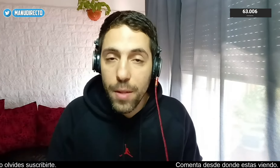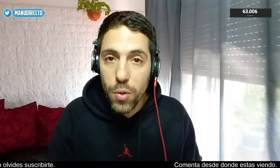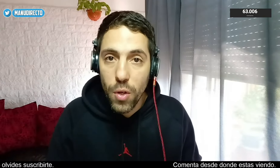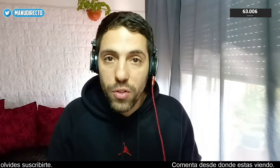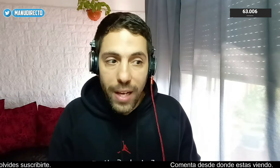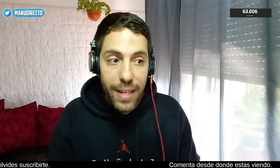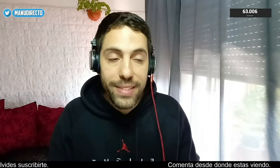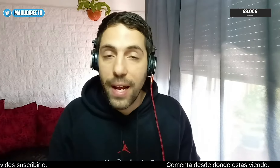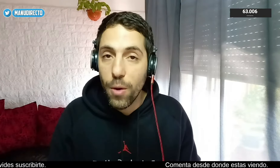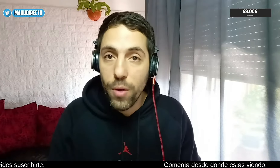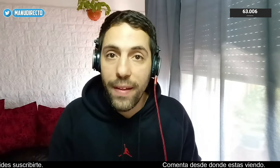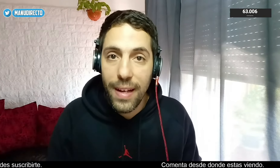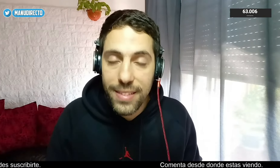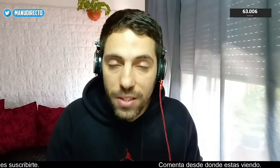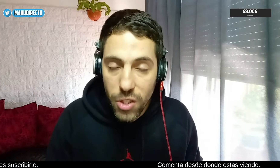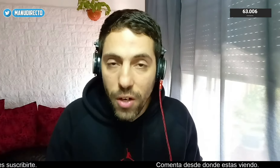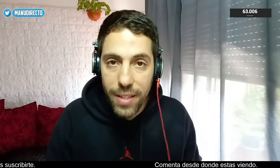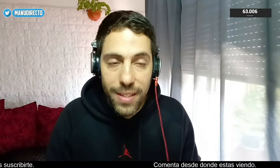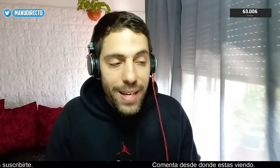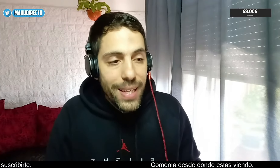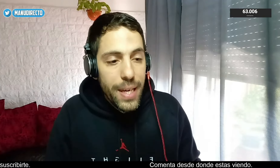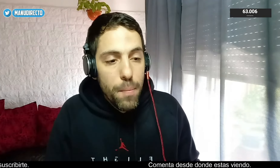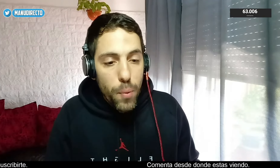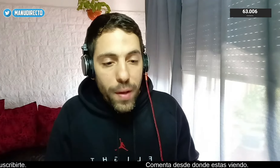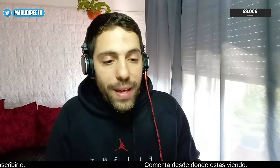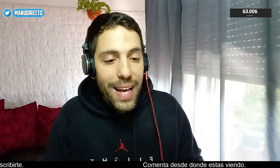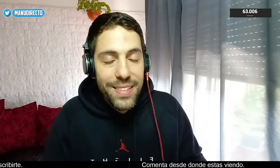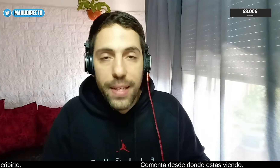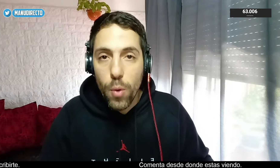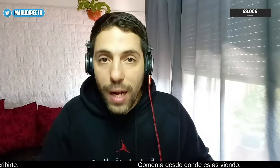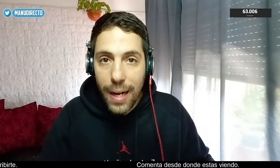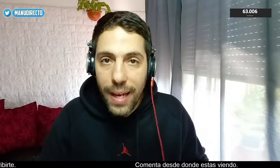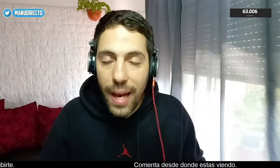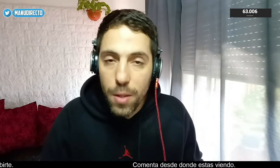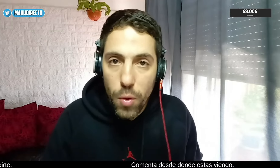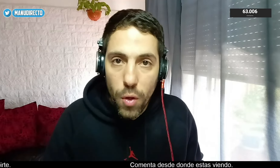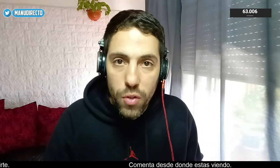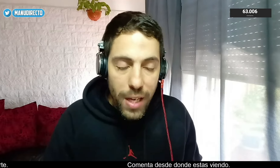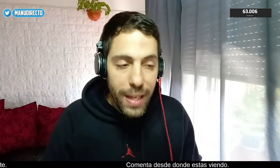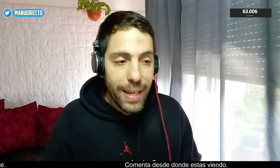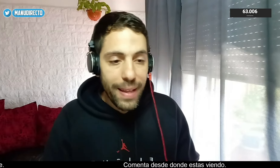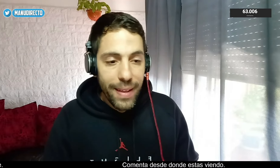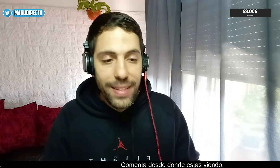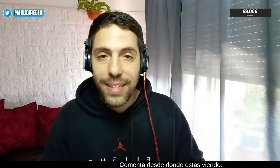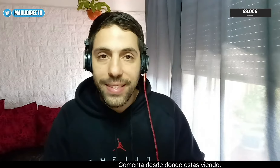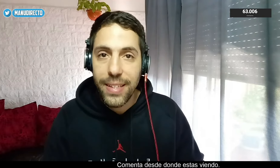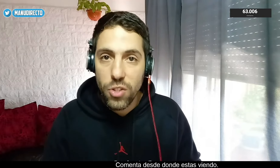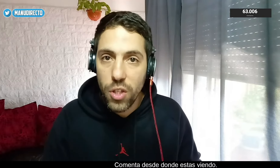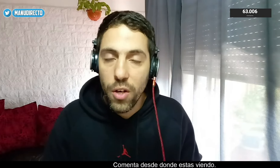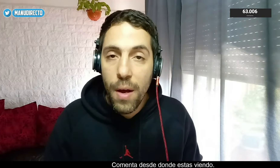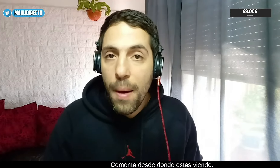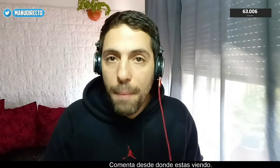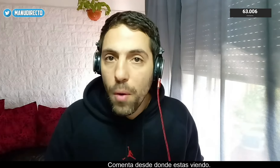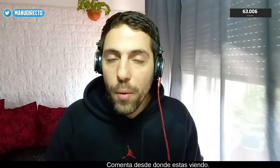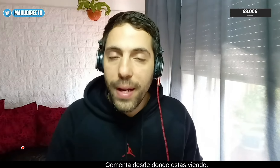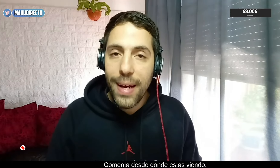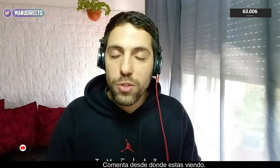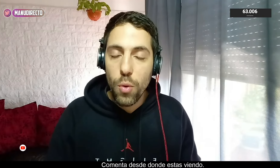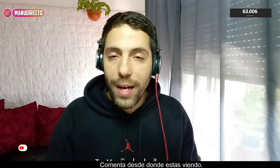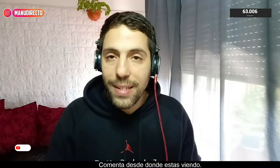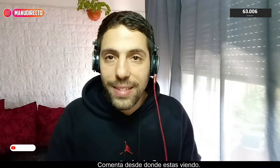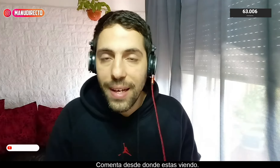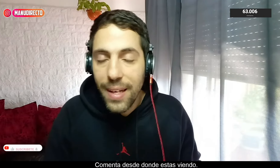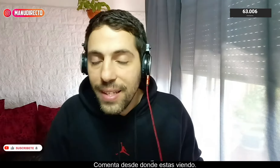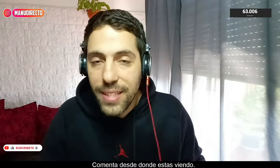a Edmundo González en alguna de las citaciones? ¿Quién puede asegurarle a Edmundo González que de esa citación va a volver a